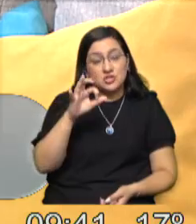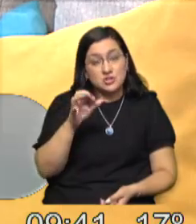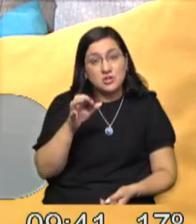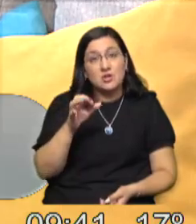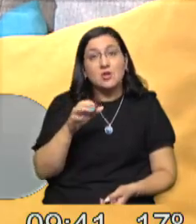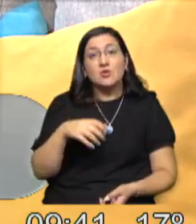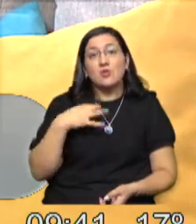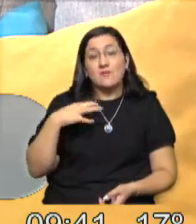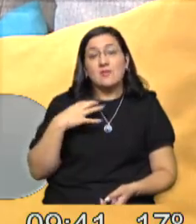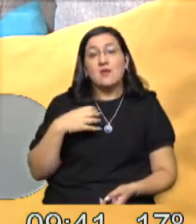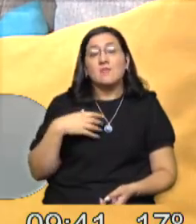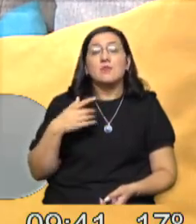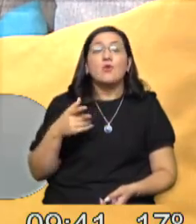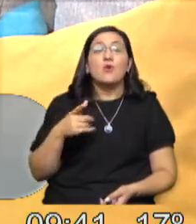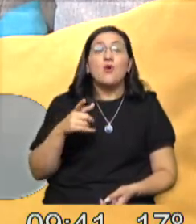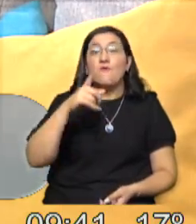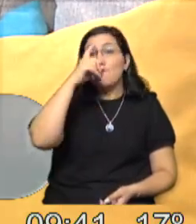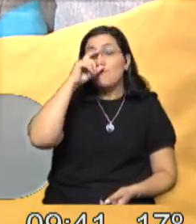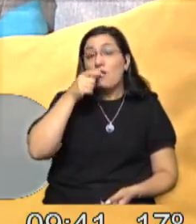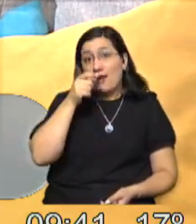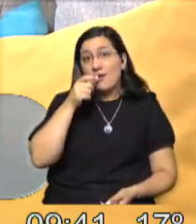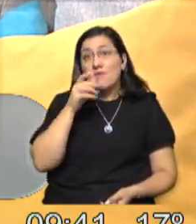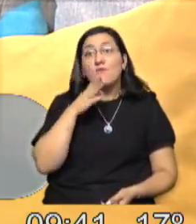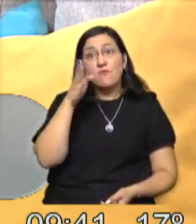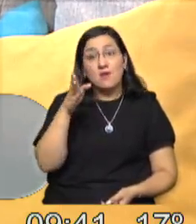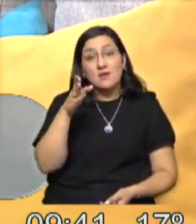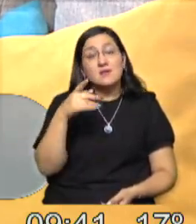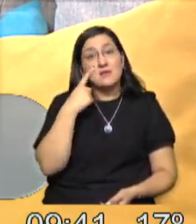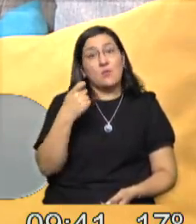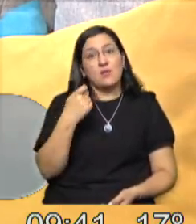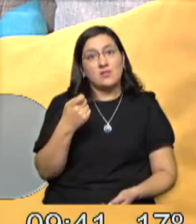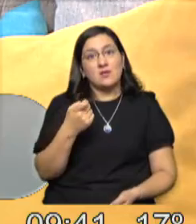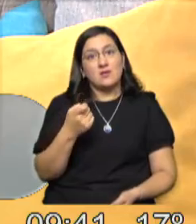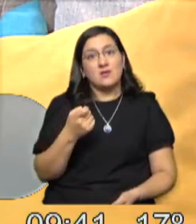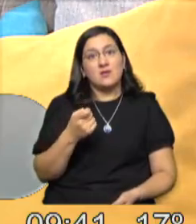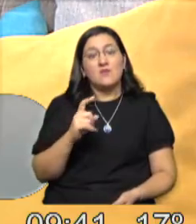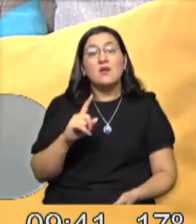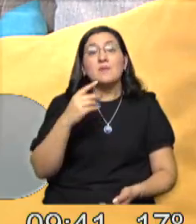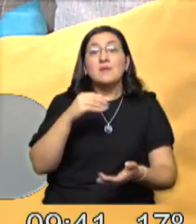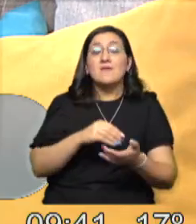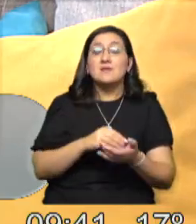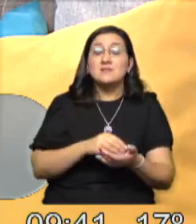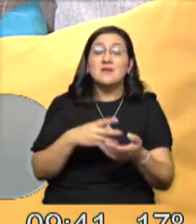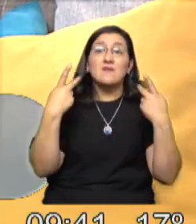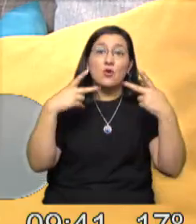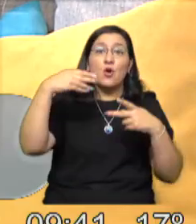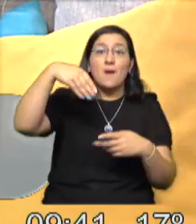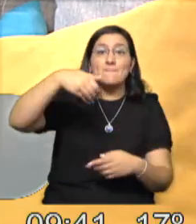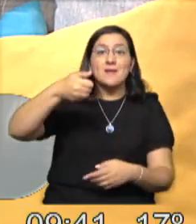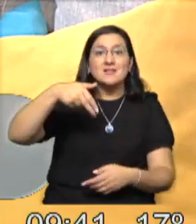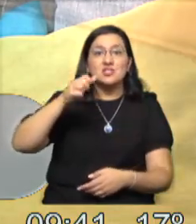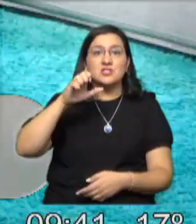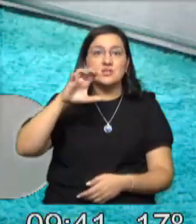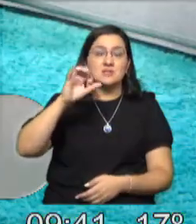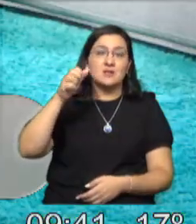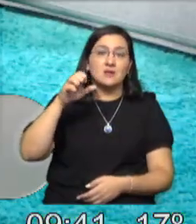Pero Forlán fui al British y se notó, ojo. Sí, entonces, digo, claro. Bien. Sí, Forlán, bueno, fue la primera vez que fue a Manchester, justamente le pusieron el traductor